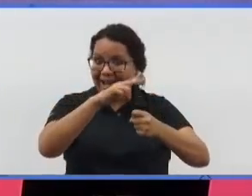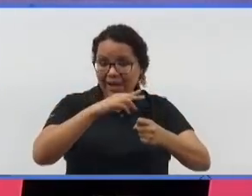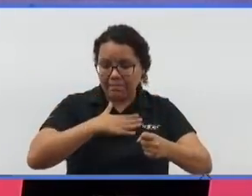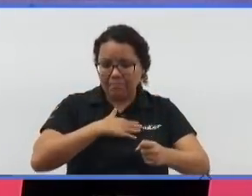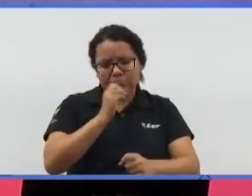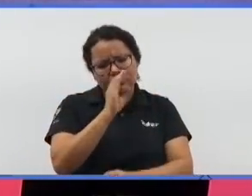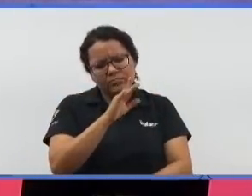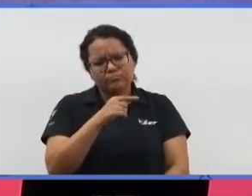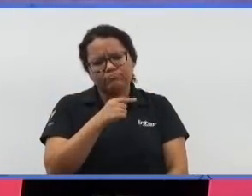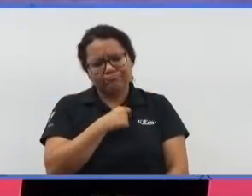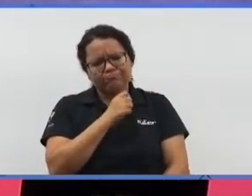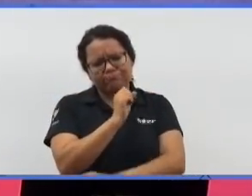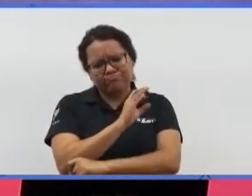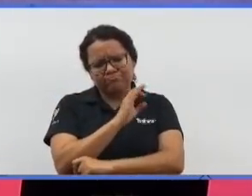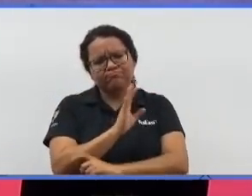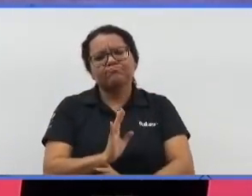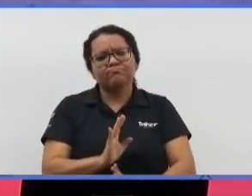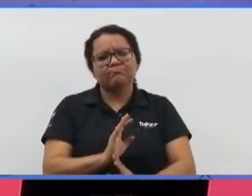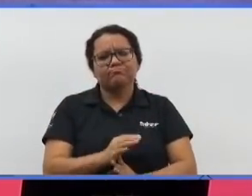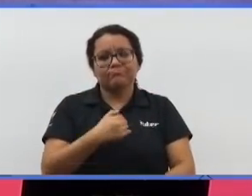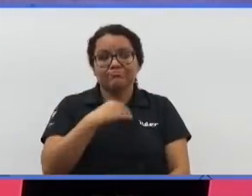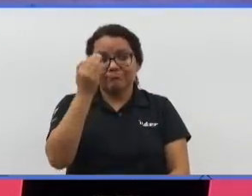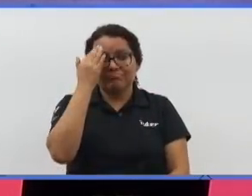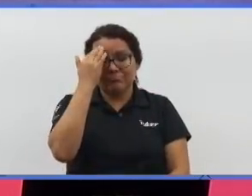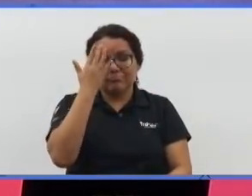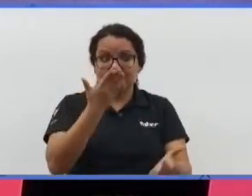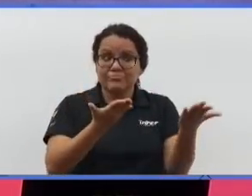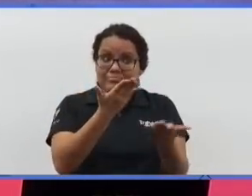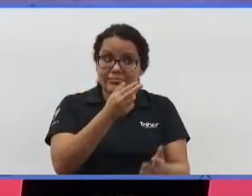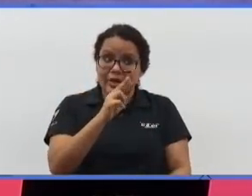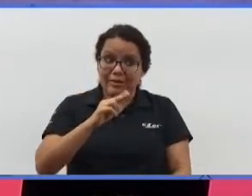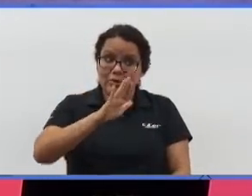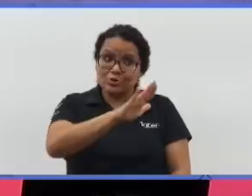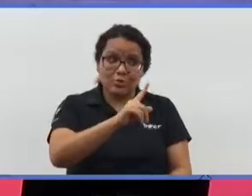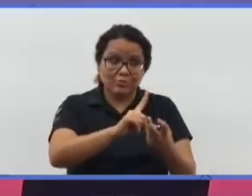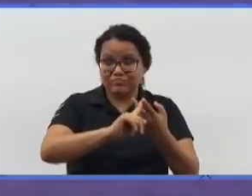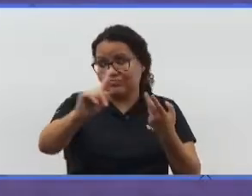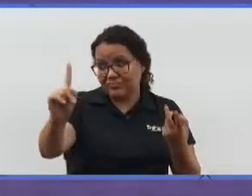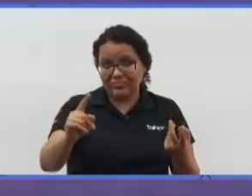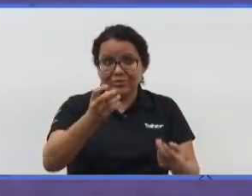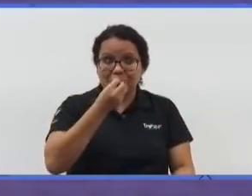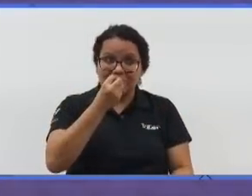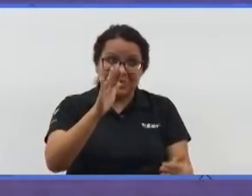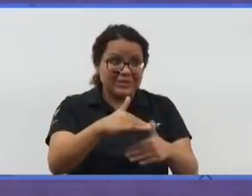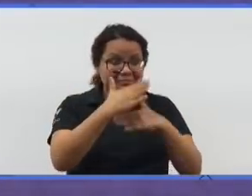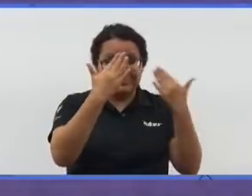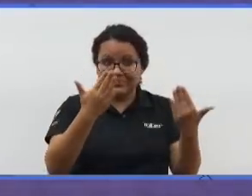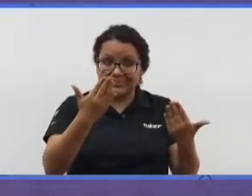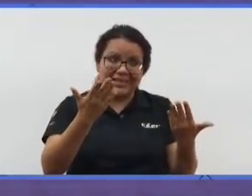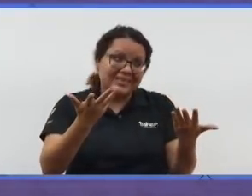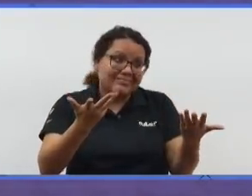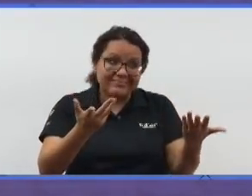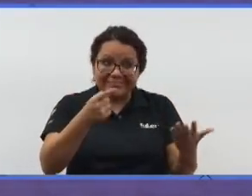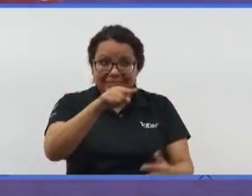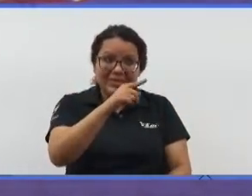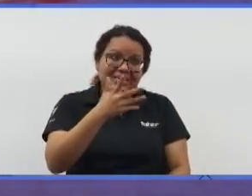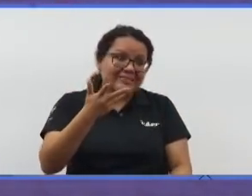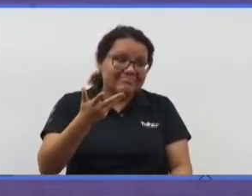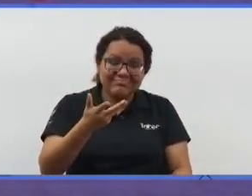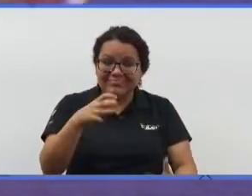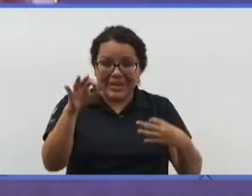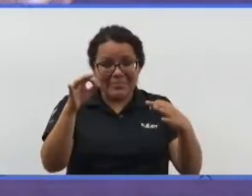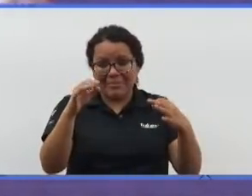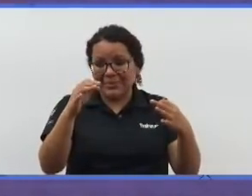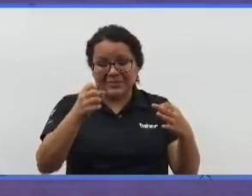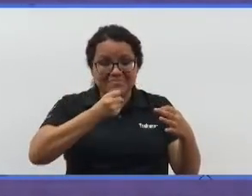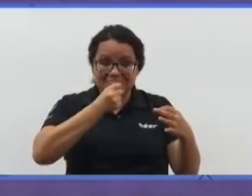te doy una garantía yo sé que todos se voltearon yo sé que aquí no hay ni comida yo sé que no te están dando las horas yo sé que no te están sumando los días yo sé que los papeles no